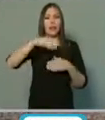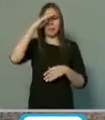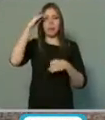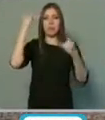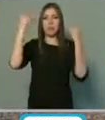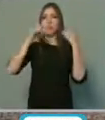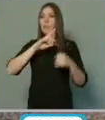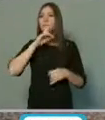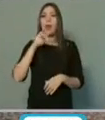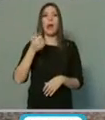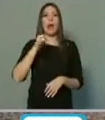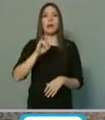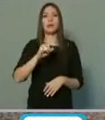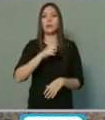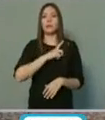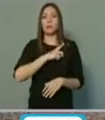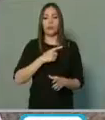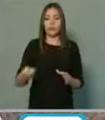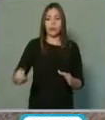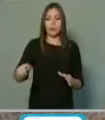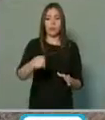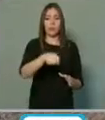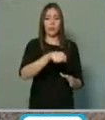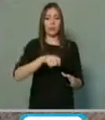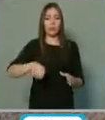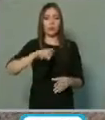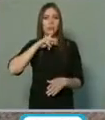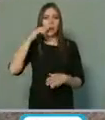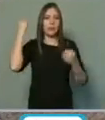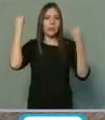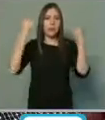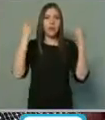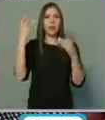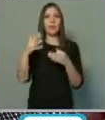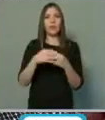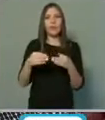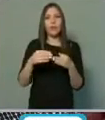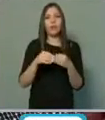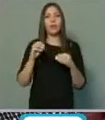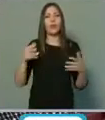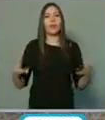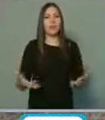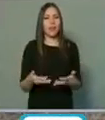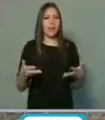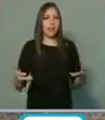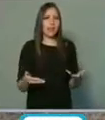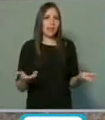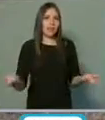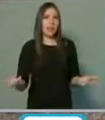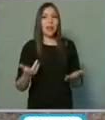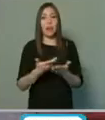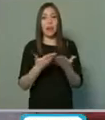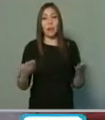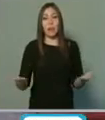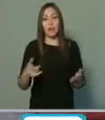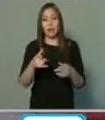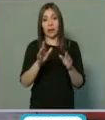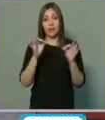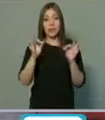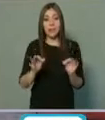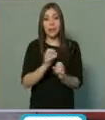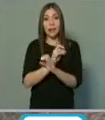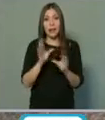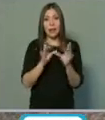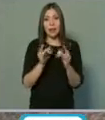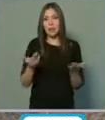que mejor la comieras así como lo estás diciendo tú, espolvoreada en frutas o en ensaladas. Pero ya con esto quiero suponer